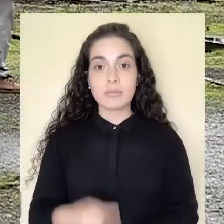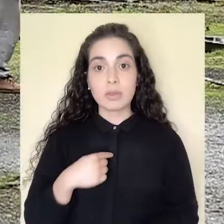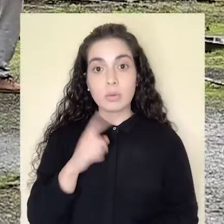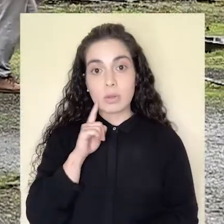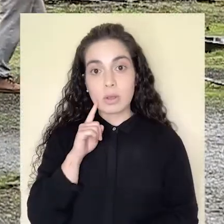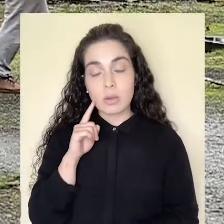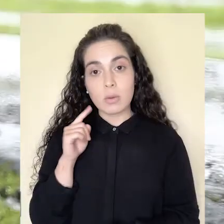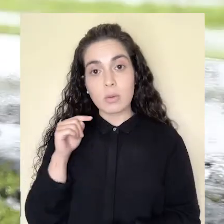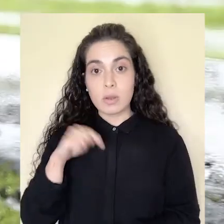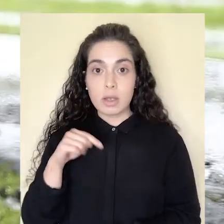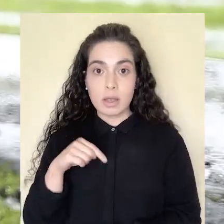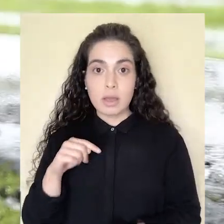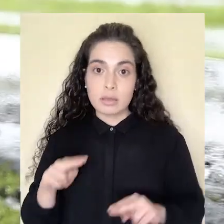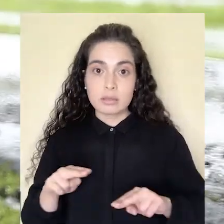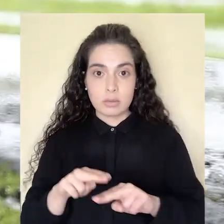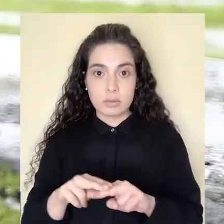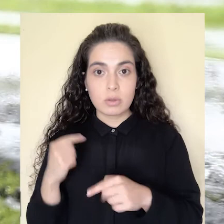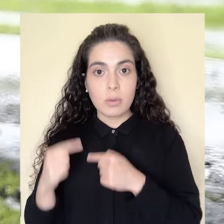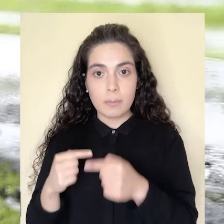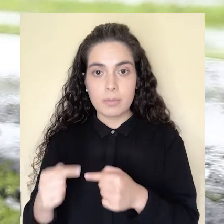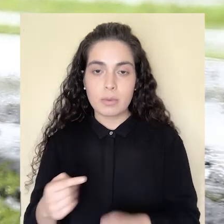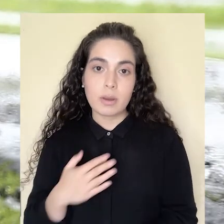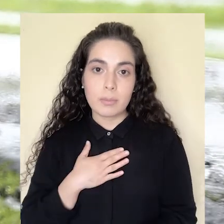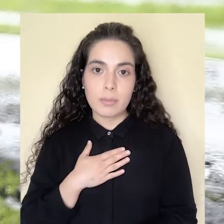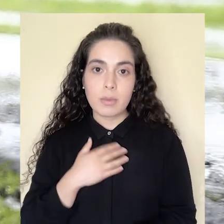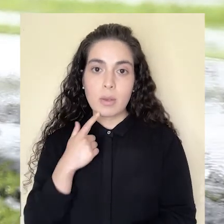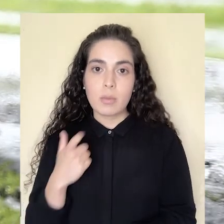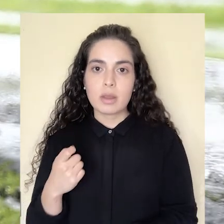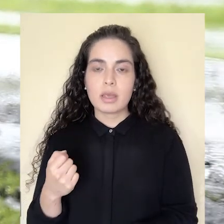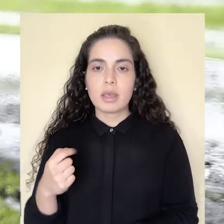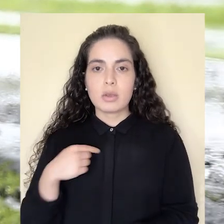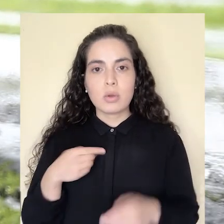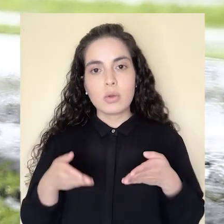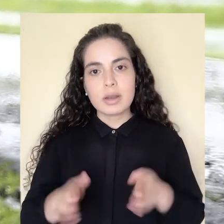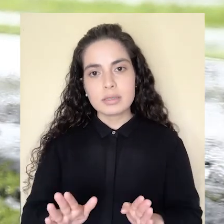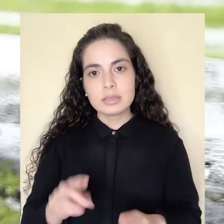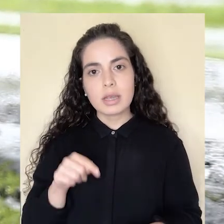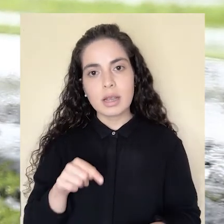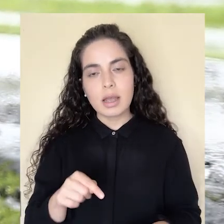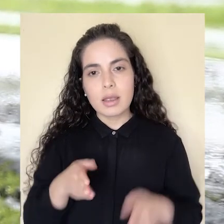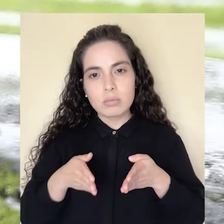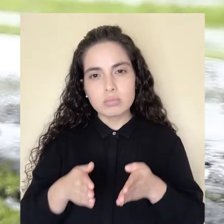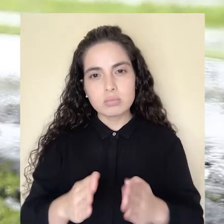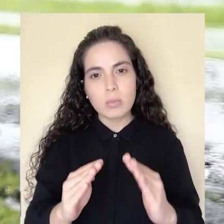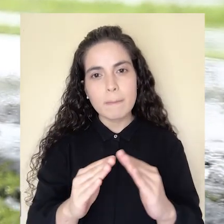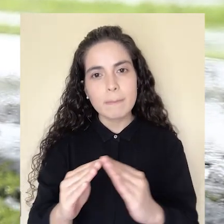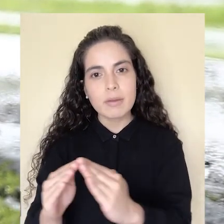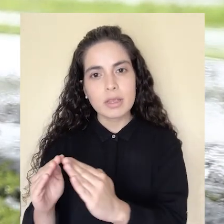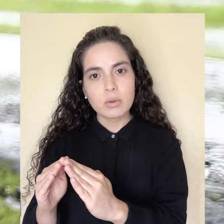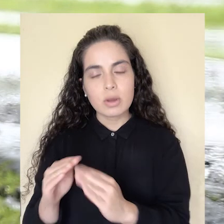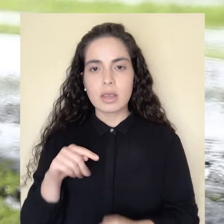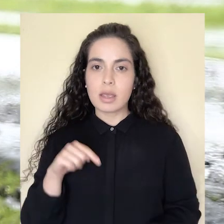Yo tengo historia acá, bueno, desde mi nacimiento, porque yo nací acá en unos pabellones que